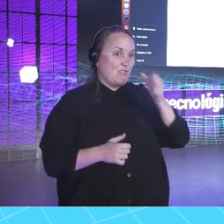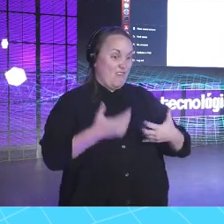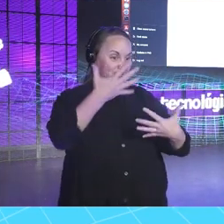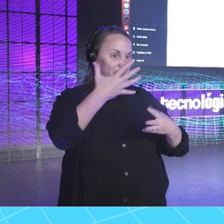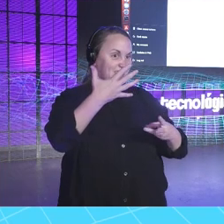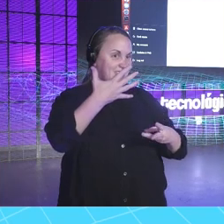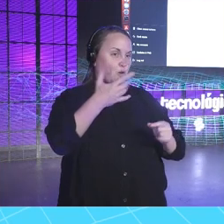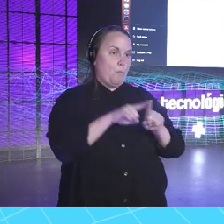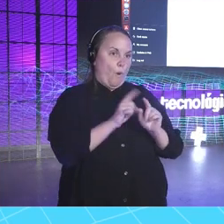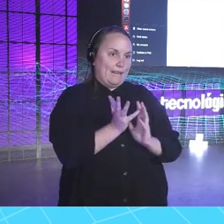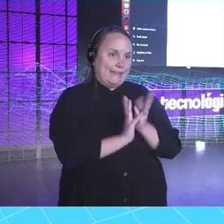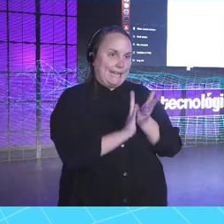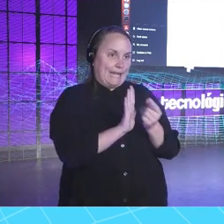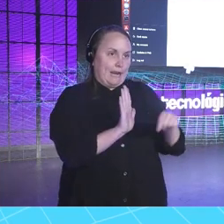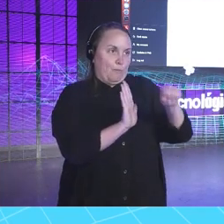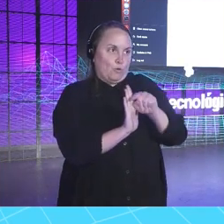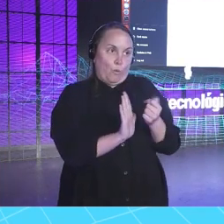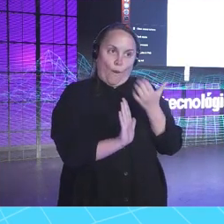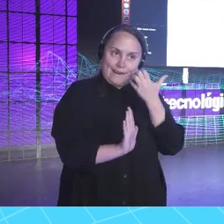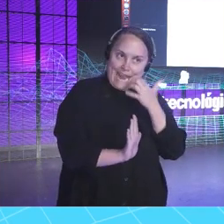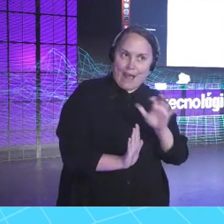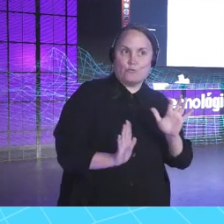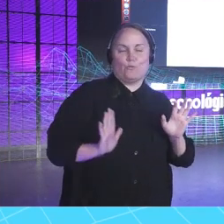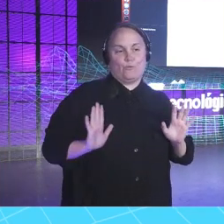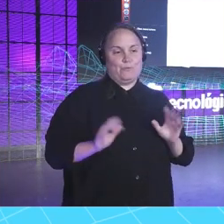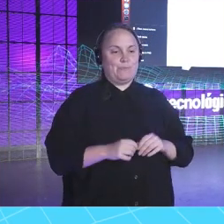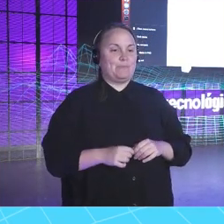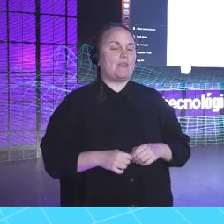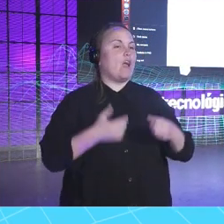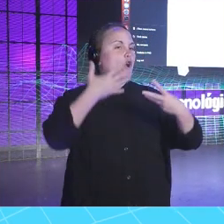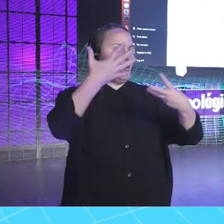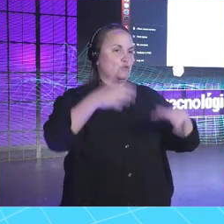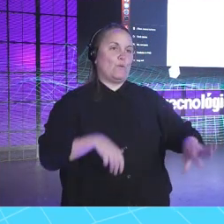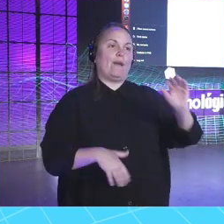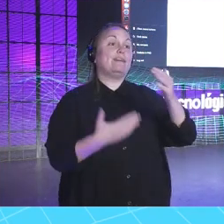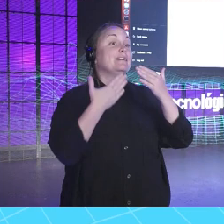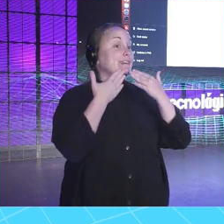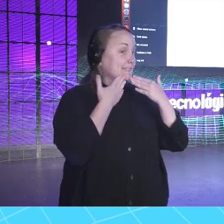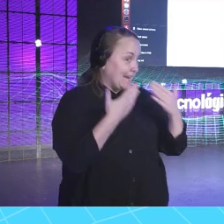tinder extraño en la montaña vale iremos con la 8 Gracias